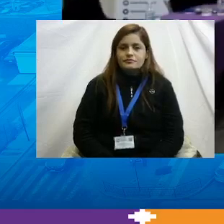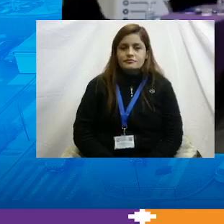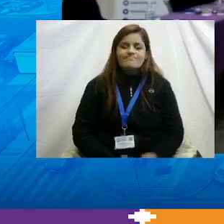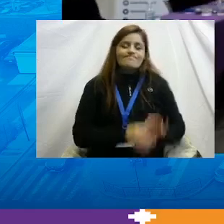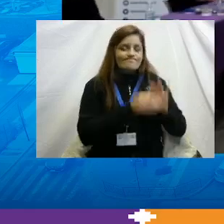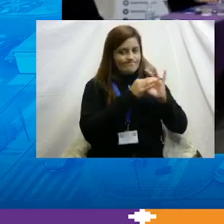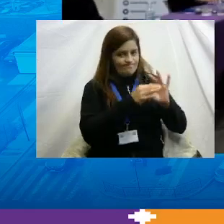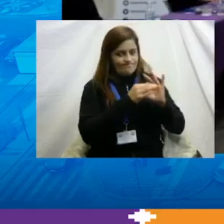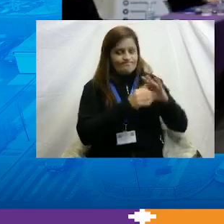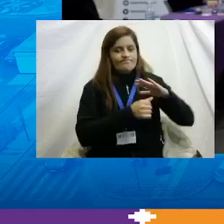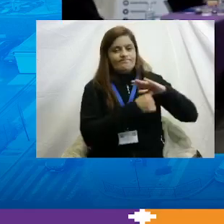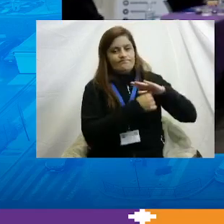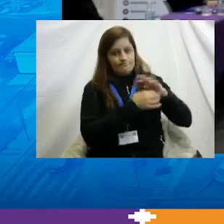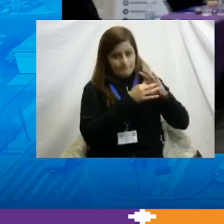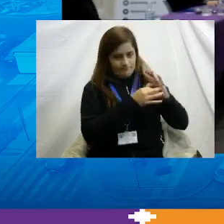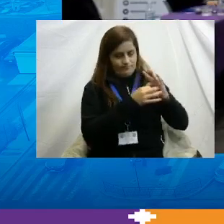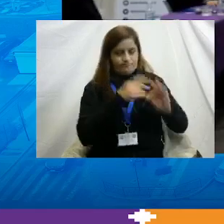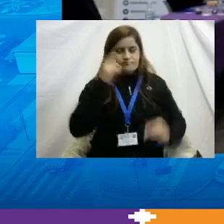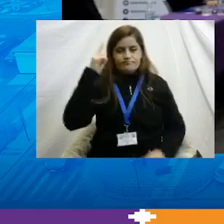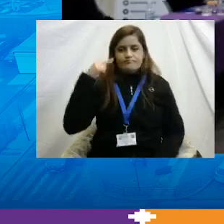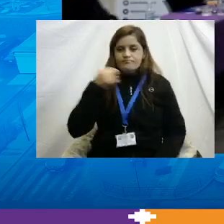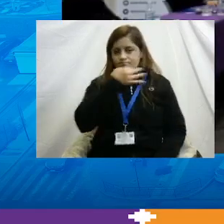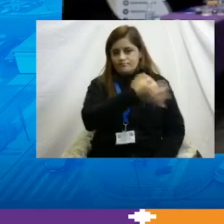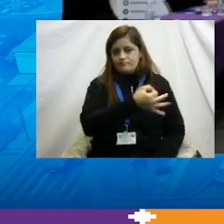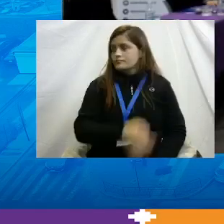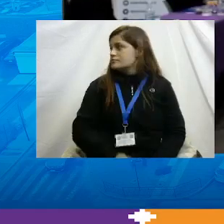Gracias, concejal.